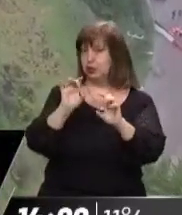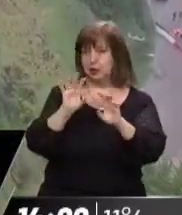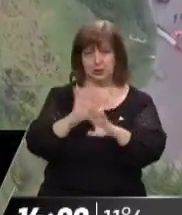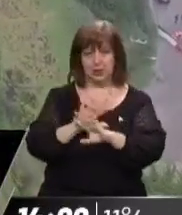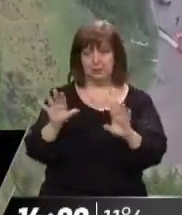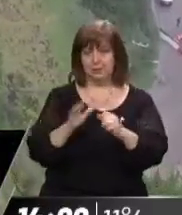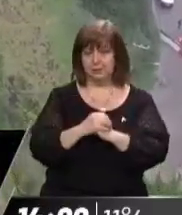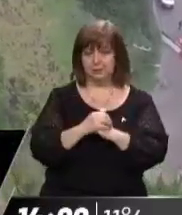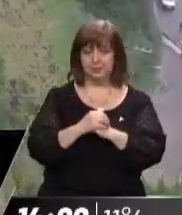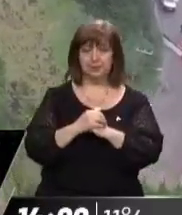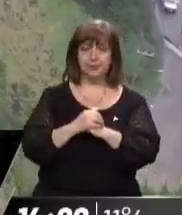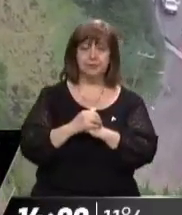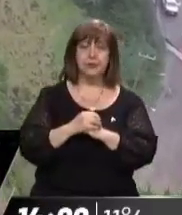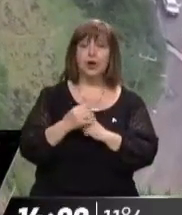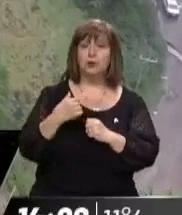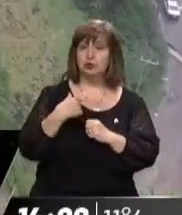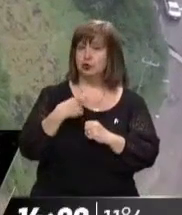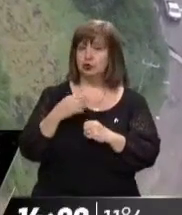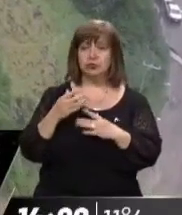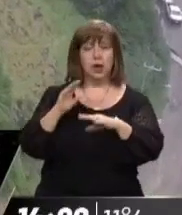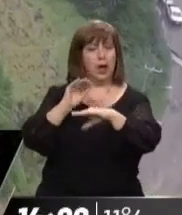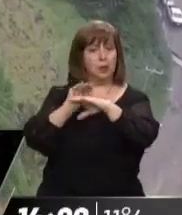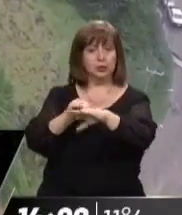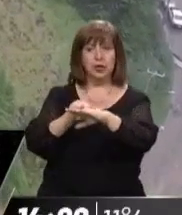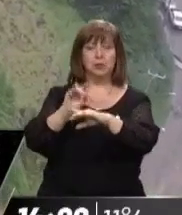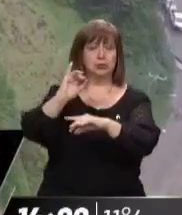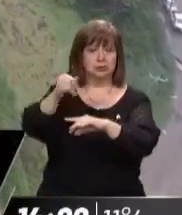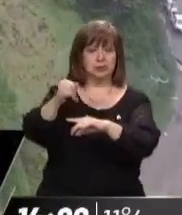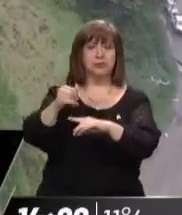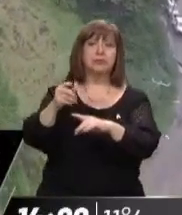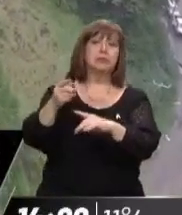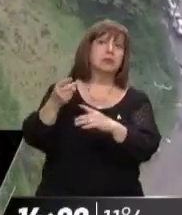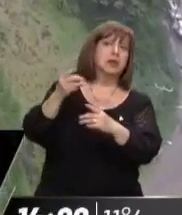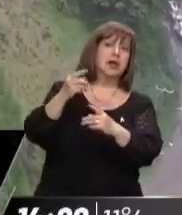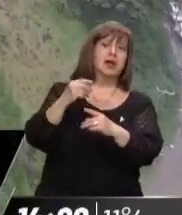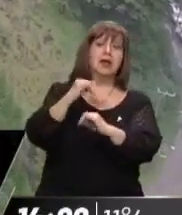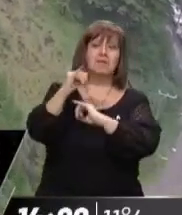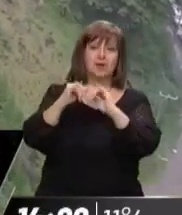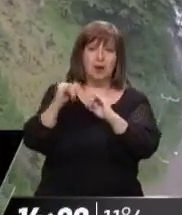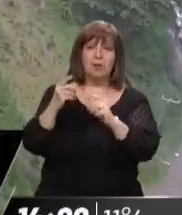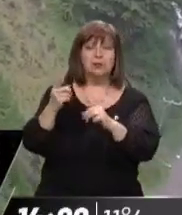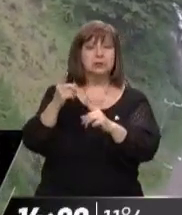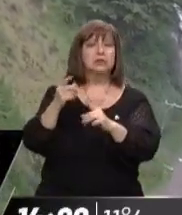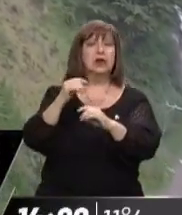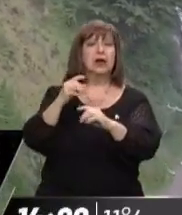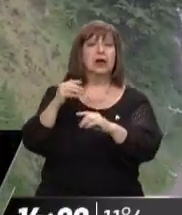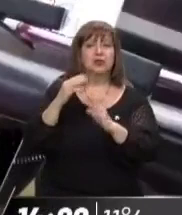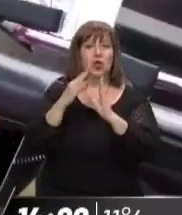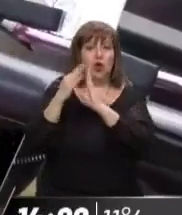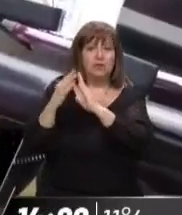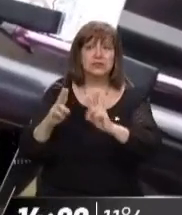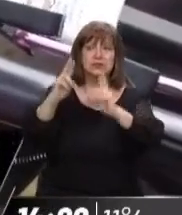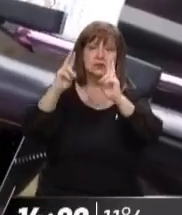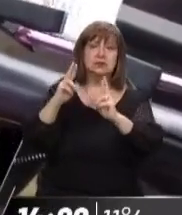respaldar a los vecinos que habían sido perjudicados nosotros vamos a respaldar con un apoyo institucional es decir vamos a informarle a los vecinos para que tengan la oportunidad